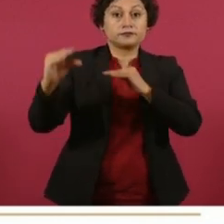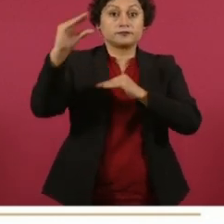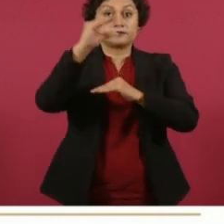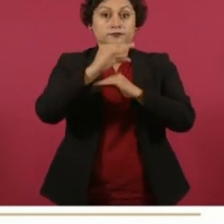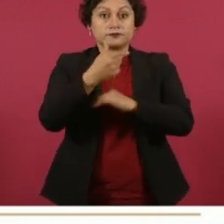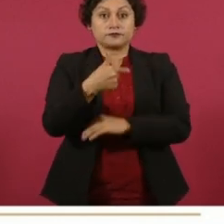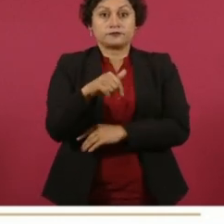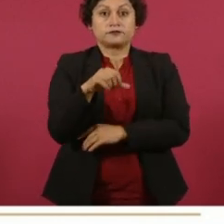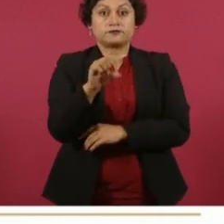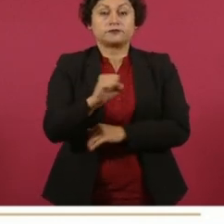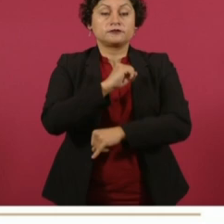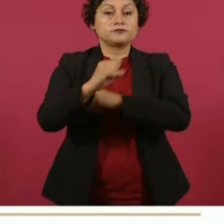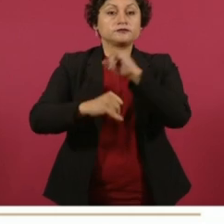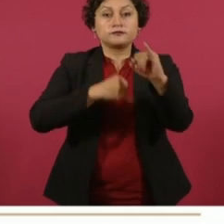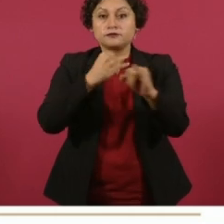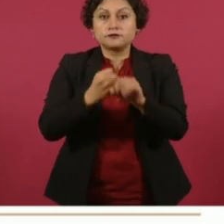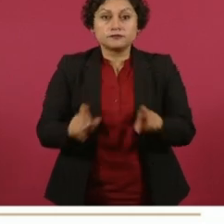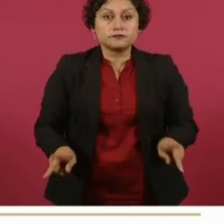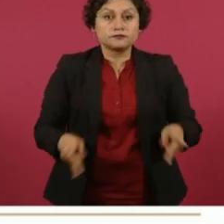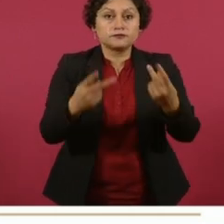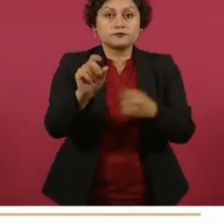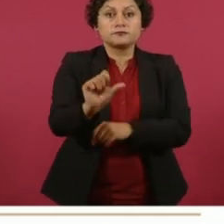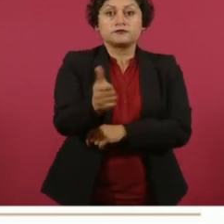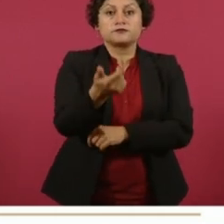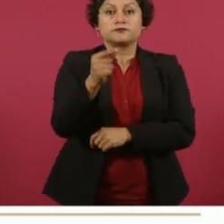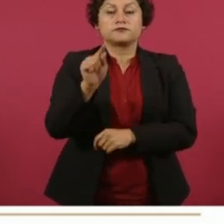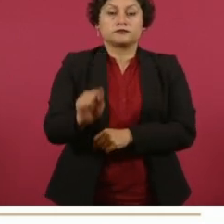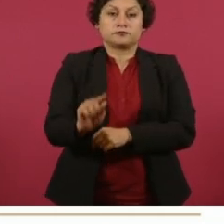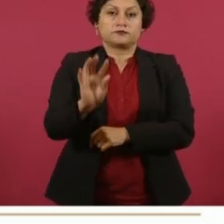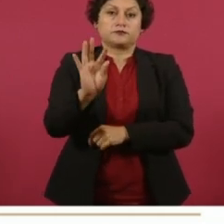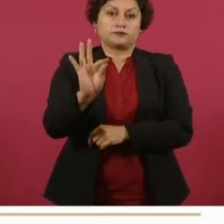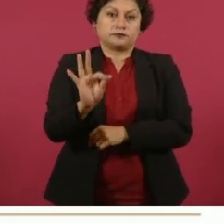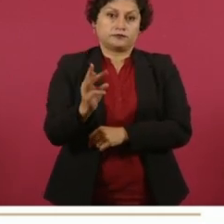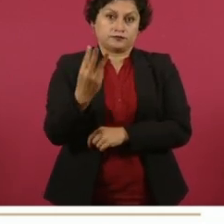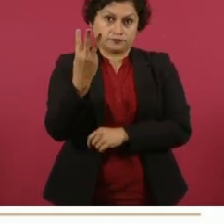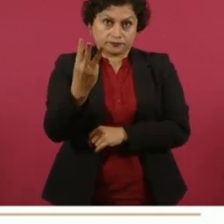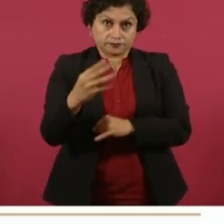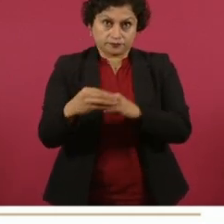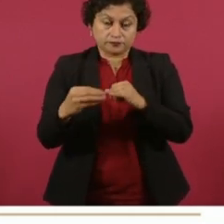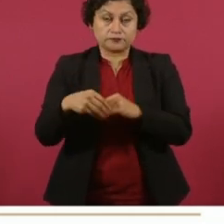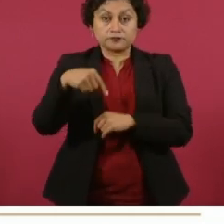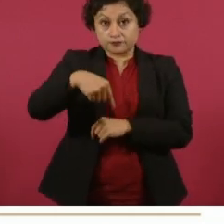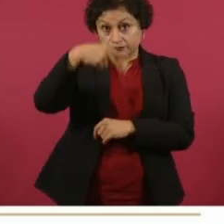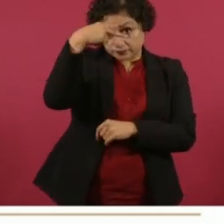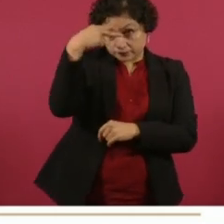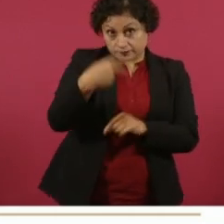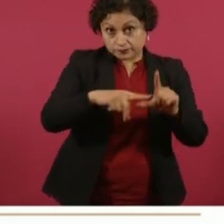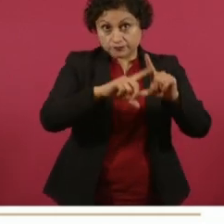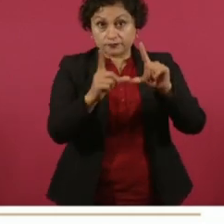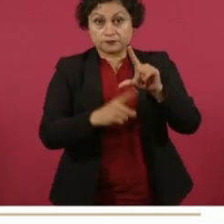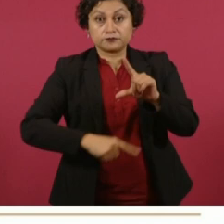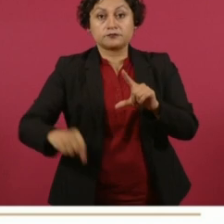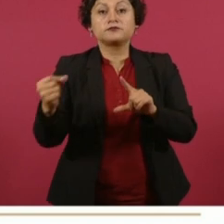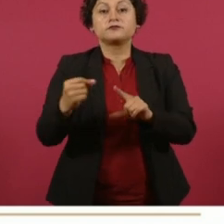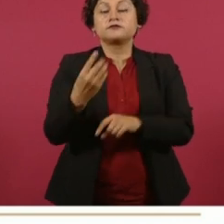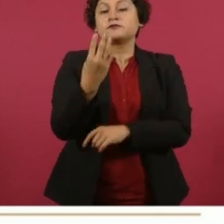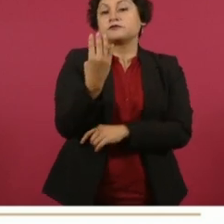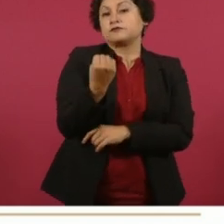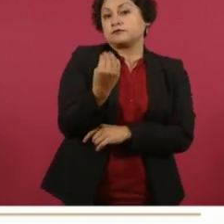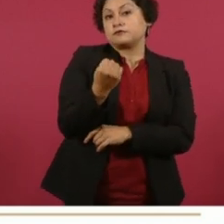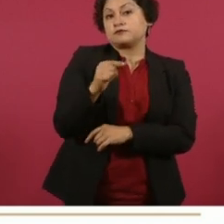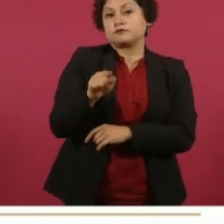litro en el mercado internacional a 11 pesos con 43 centavos y en México, en cambio, a 9 pesos